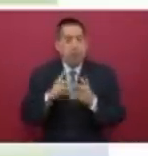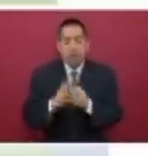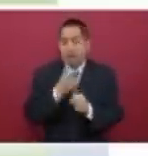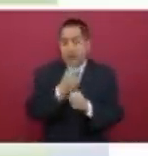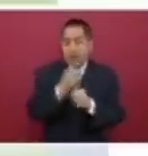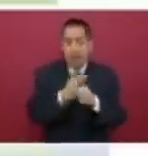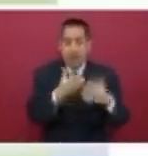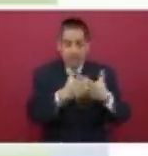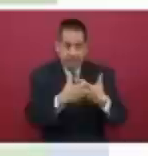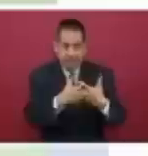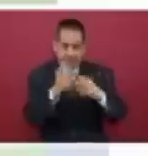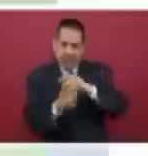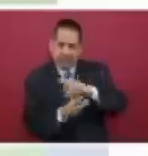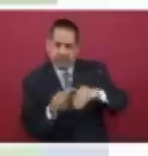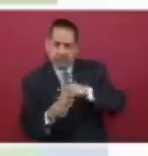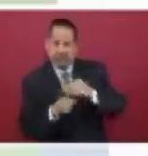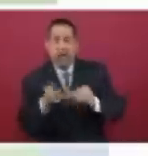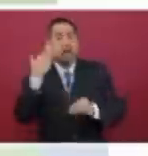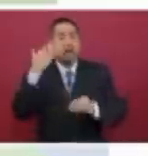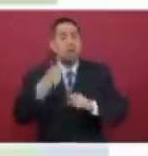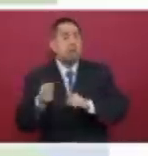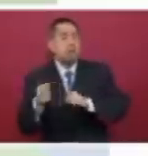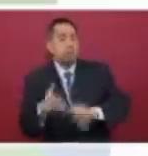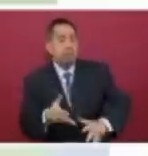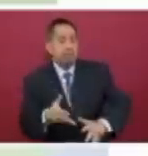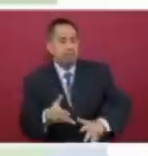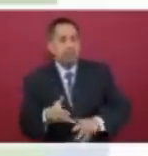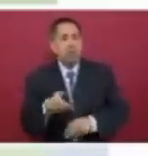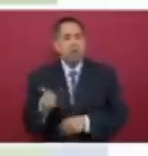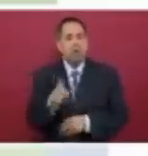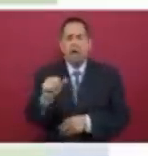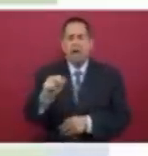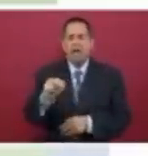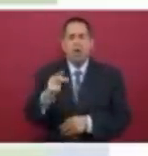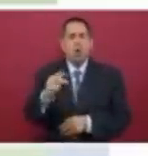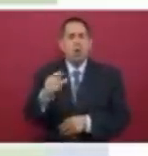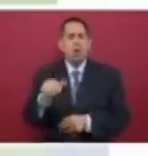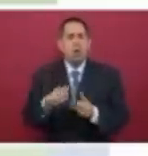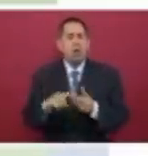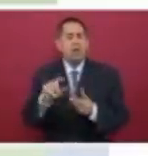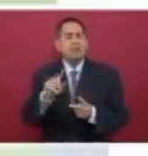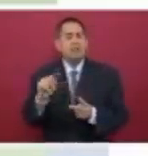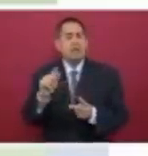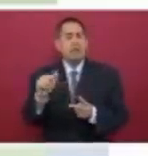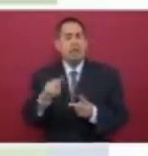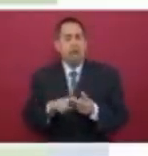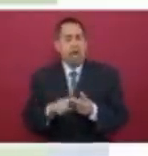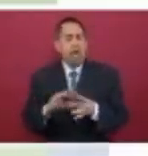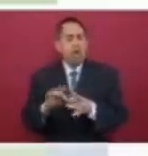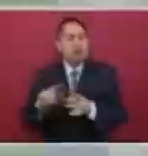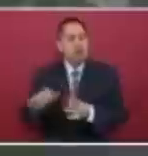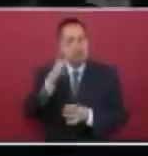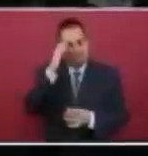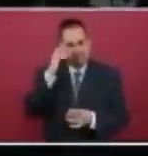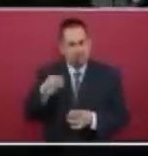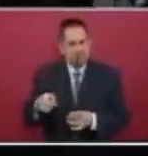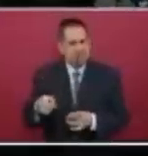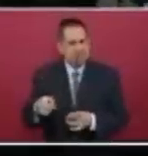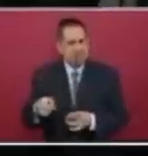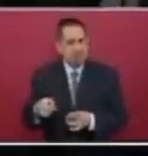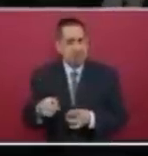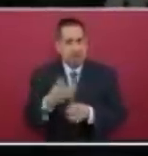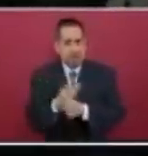plantas de tratamiento abandonadas en anenecuilco y en la localidad de emiliano zapata conocida por cierto esa